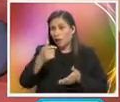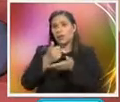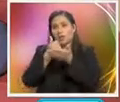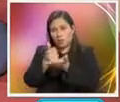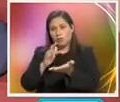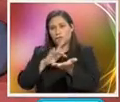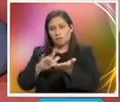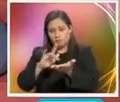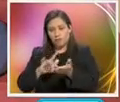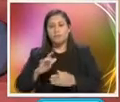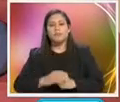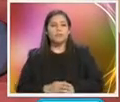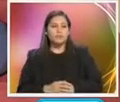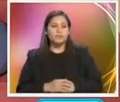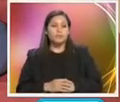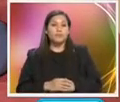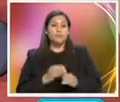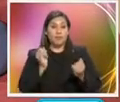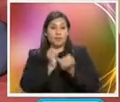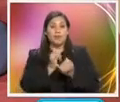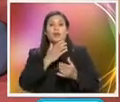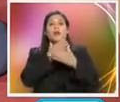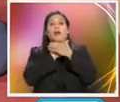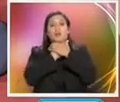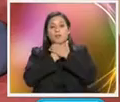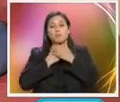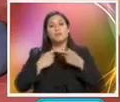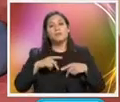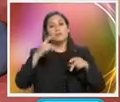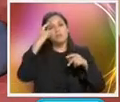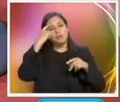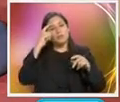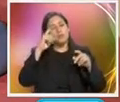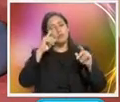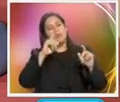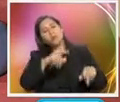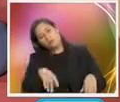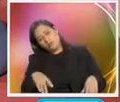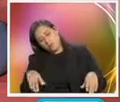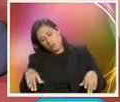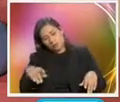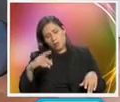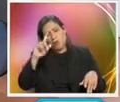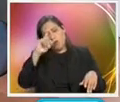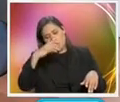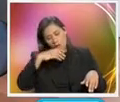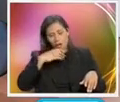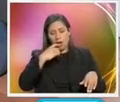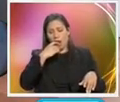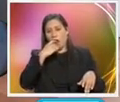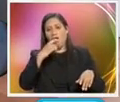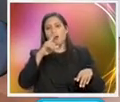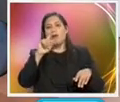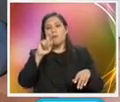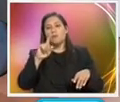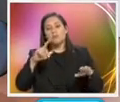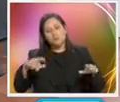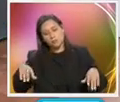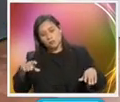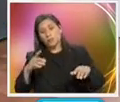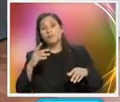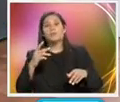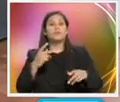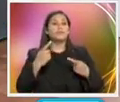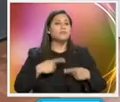apoyo. Al igual también tenemos ahogamientos en personas que quedan inconscientes. Entonces, siempre tenemos que estar muy atentos de las personas con las que vienen con